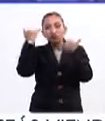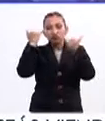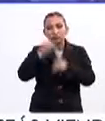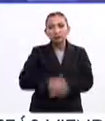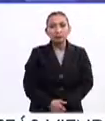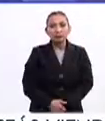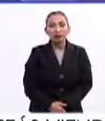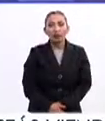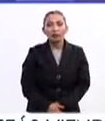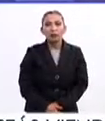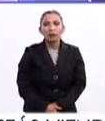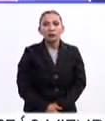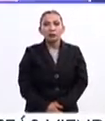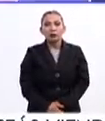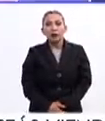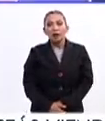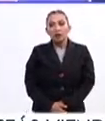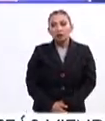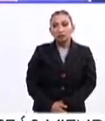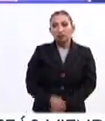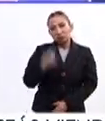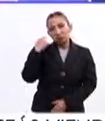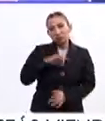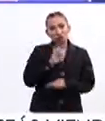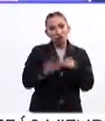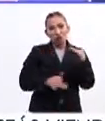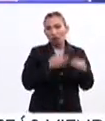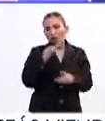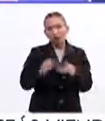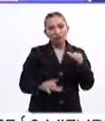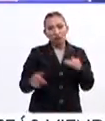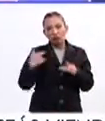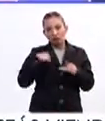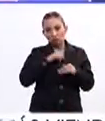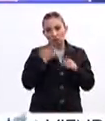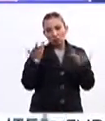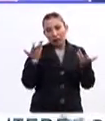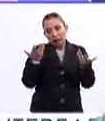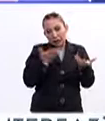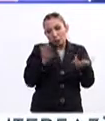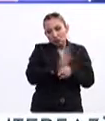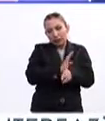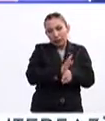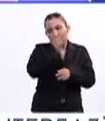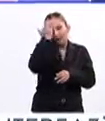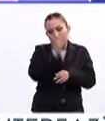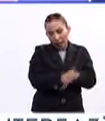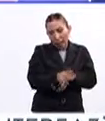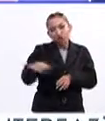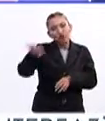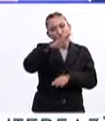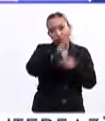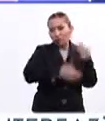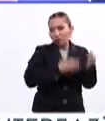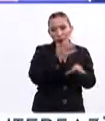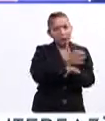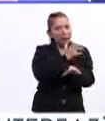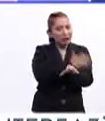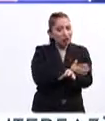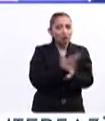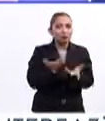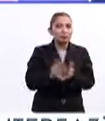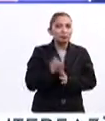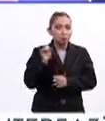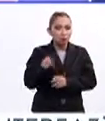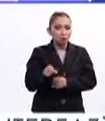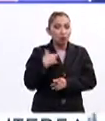Sí, fíjate, bueno, yo creo que obviamente todos los que nos dedicamos a esto sabemos y saben, los compañeros, los